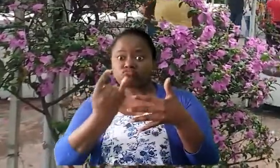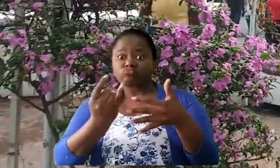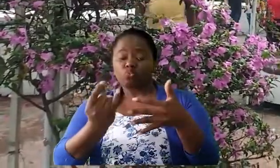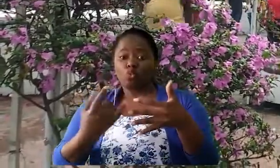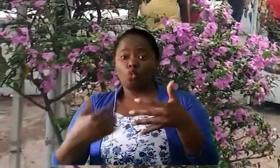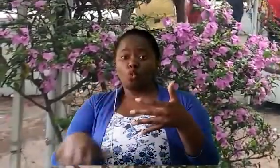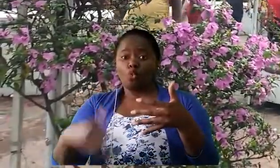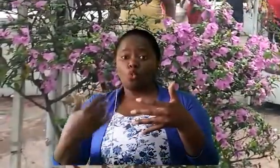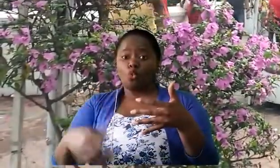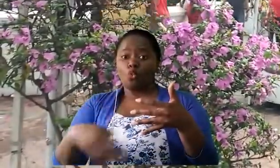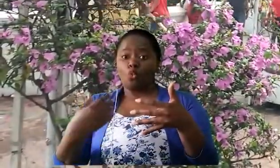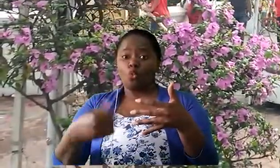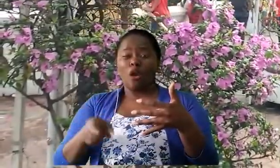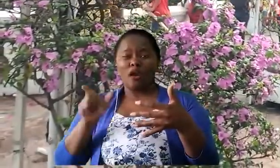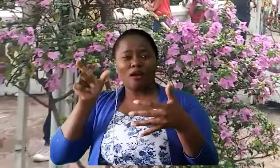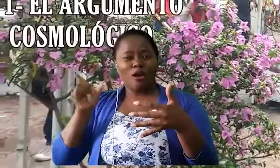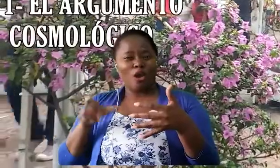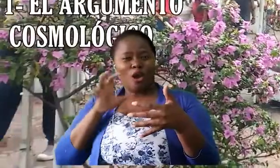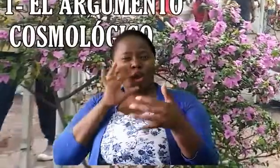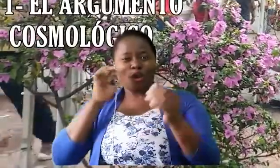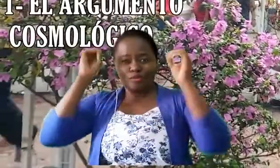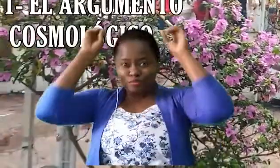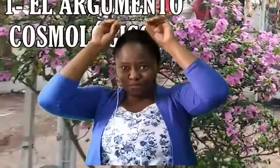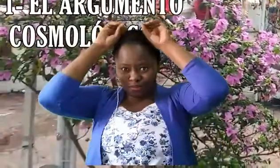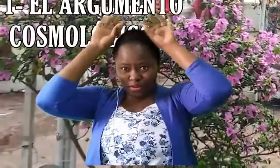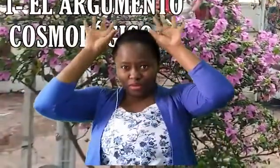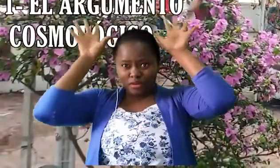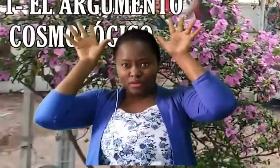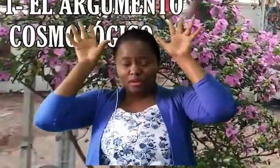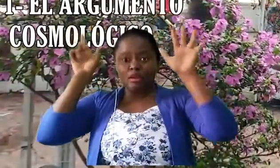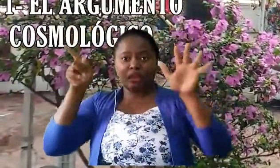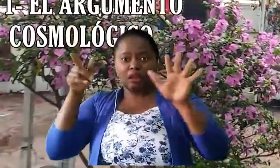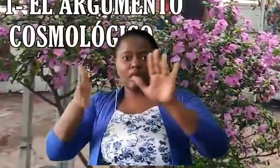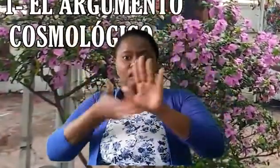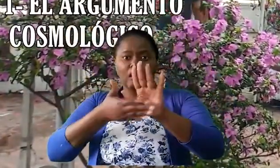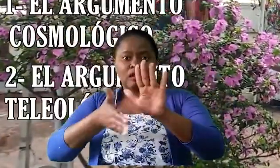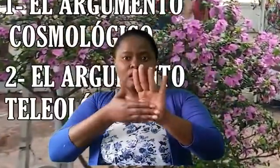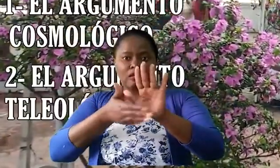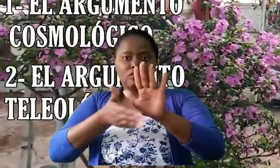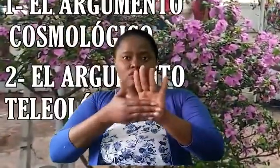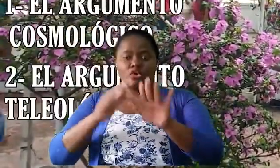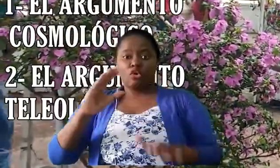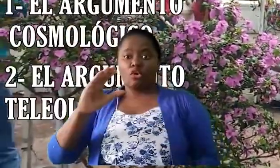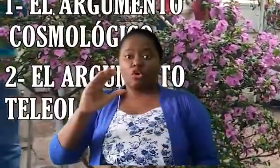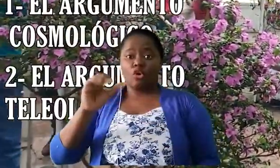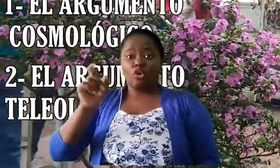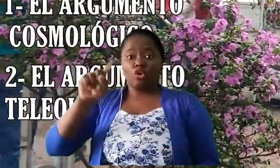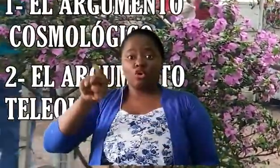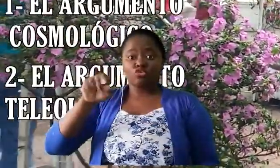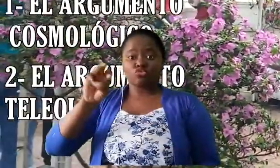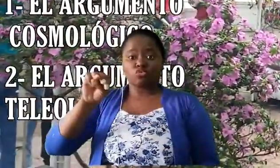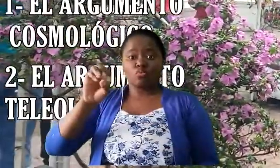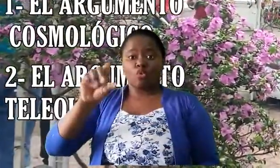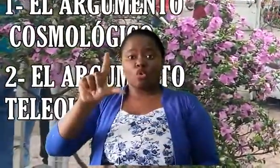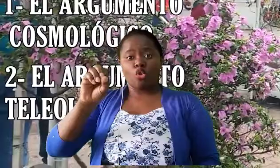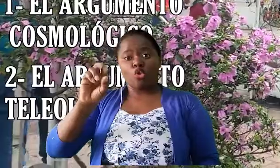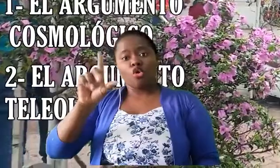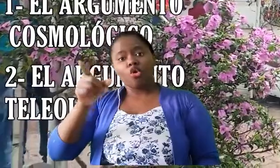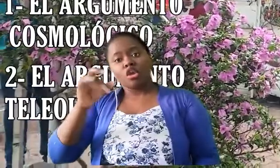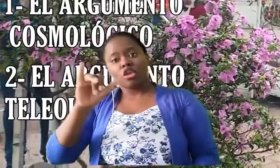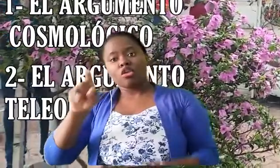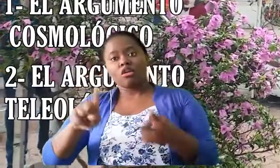va a formular entonces el argumento cosmológico y el argumento teleológico. A través del